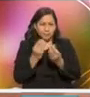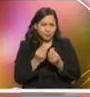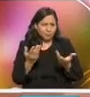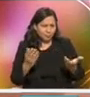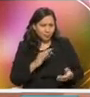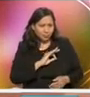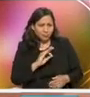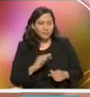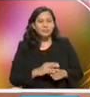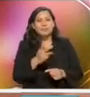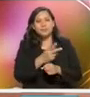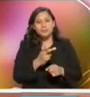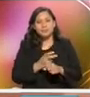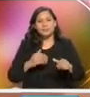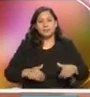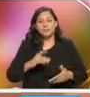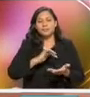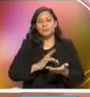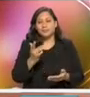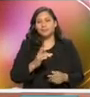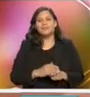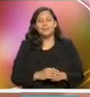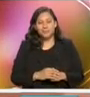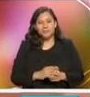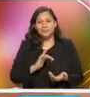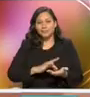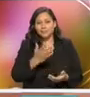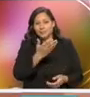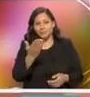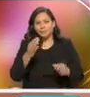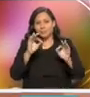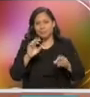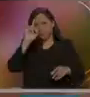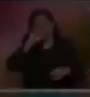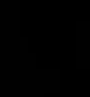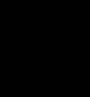Sí. Invitarla al teatro. Muchas gracias como siempre. No, gracias a ustedes. Excelentes recomendaciones. No dejen de ir al teatro.